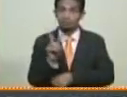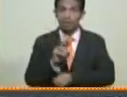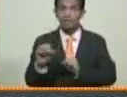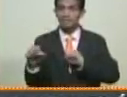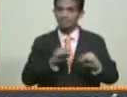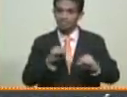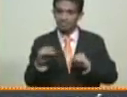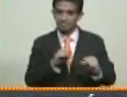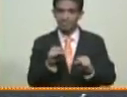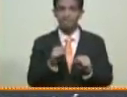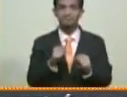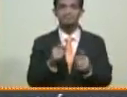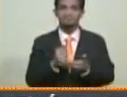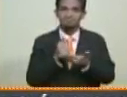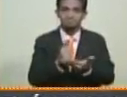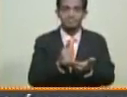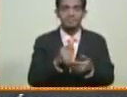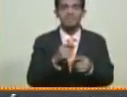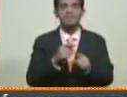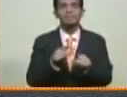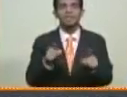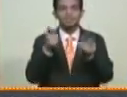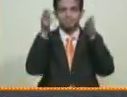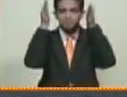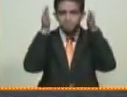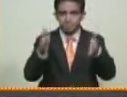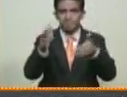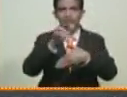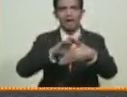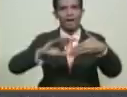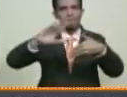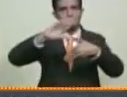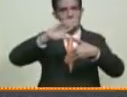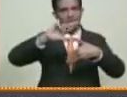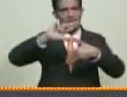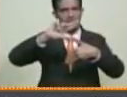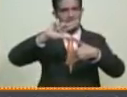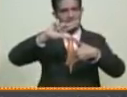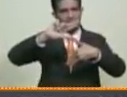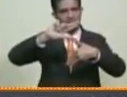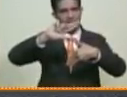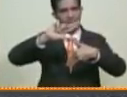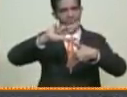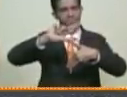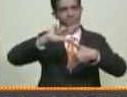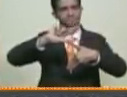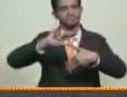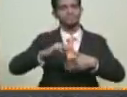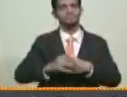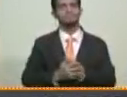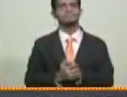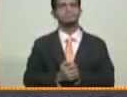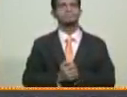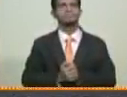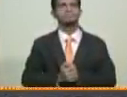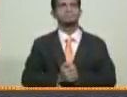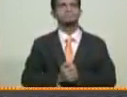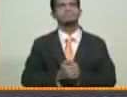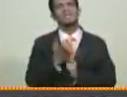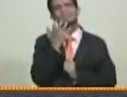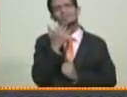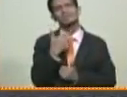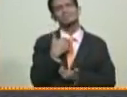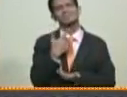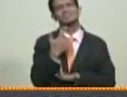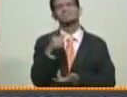del mundo entero, pero concentrado en América Latina. Mira, si me preguntan a mí, yo digo que eso es